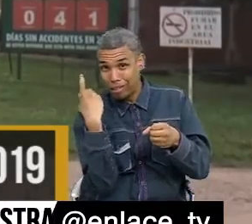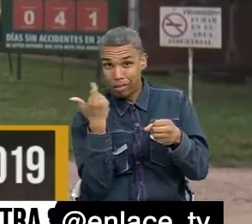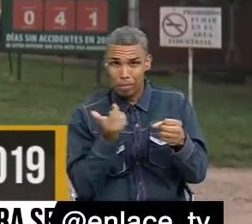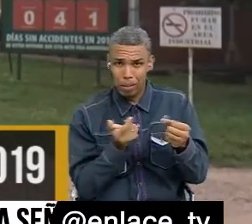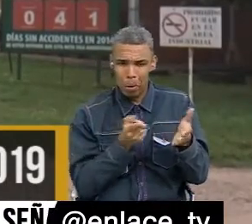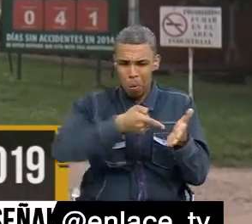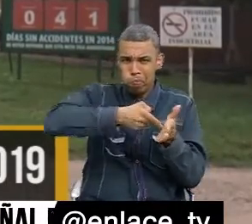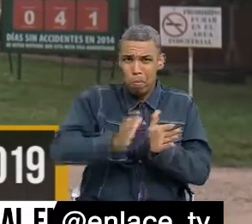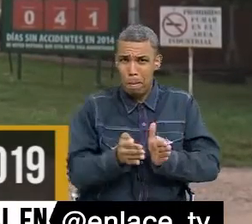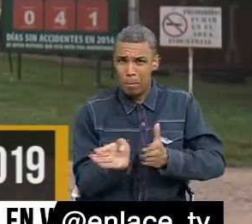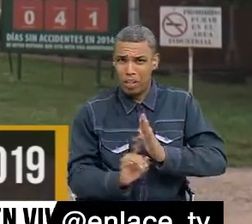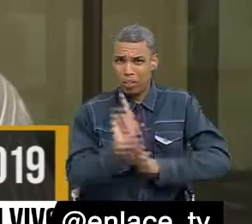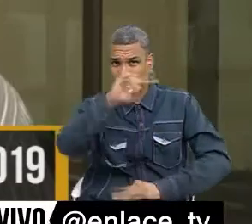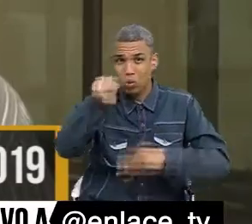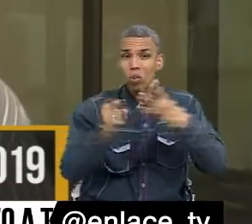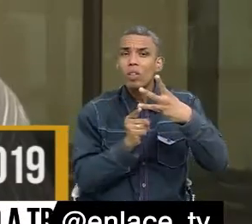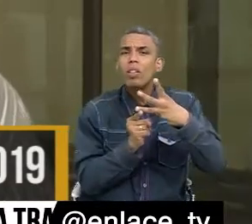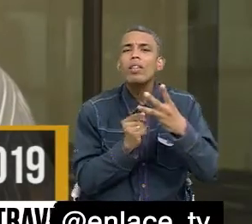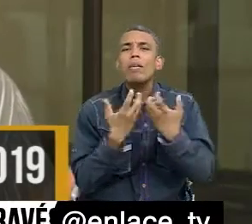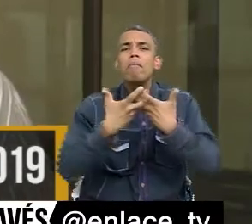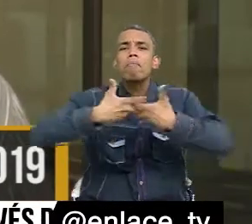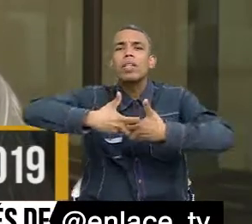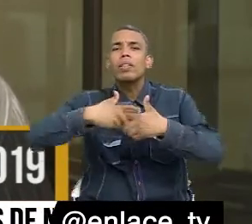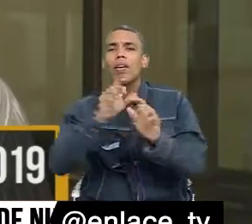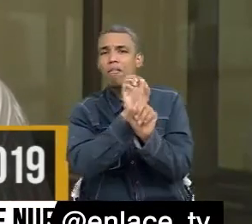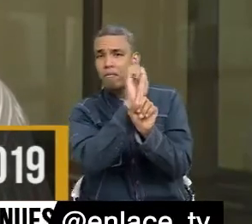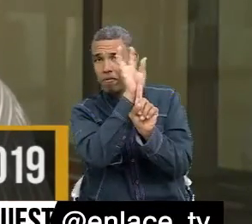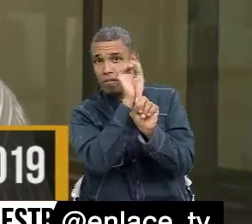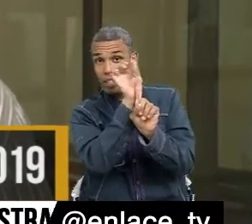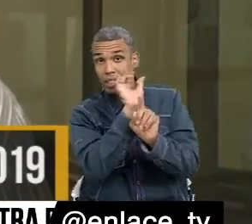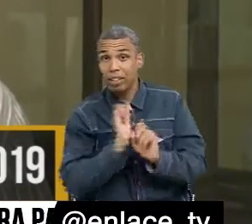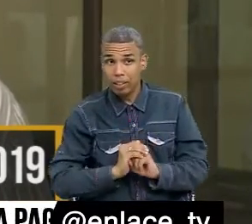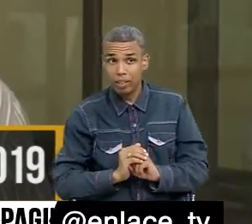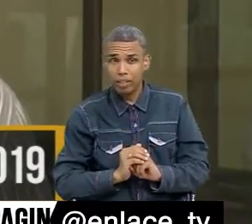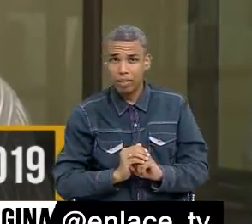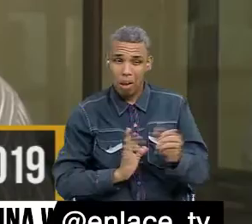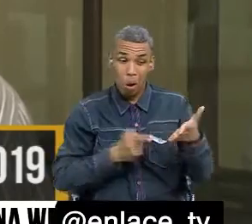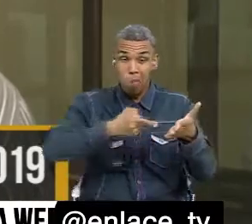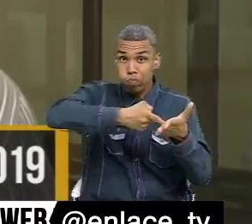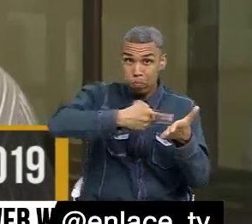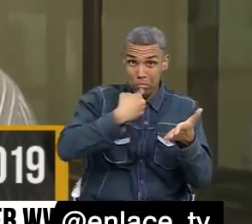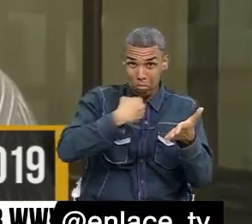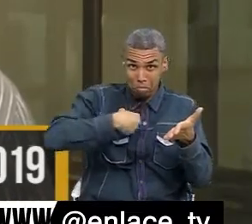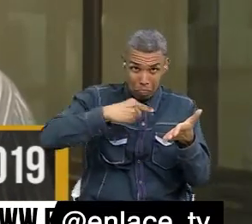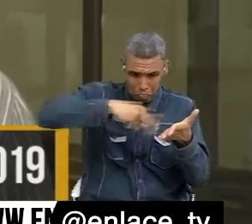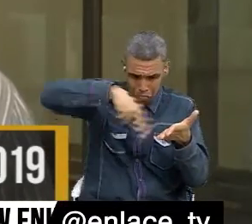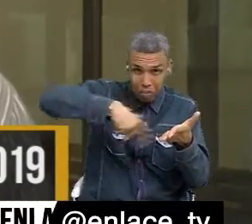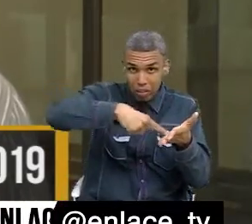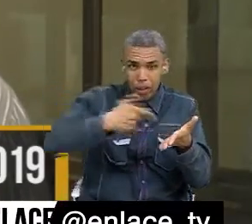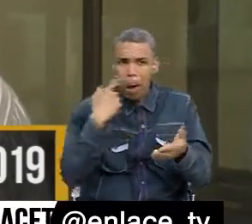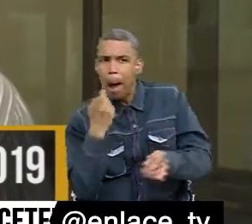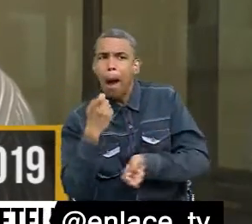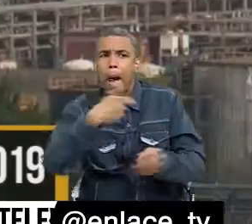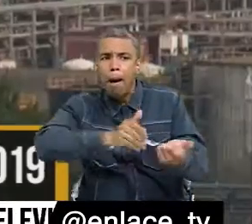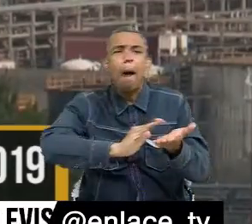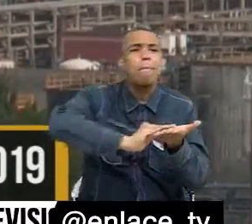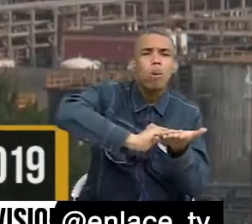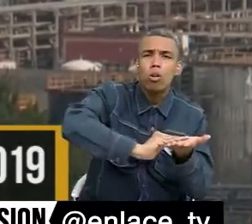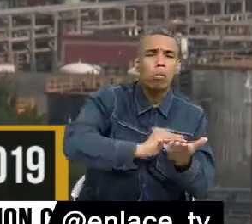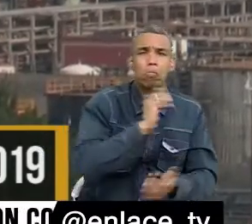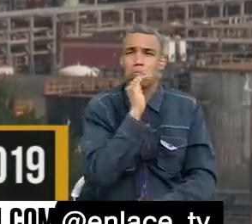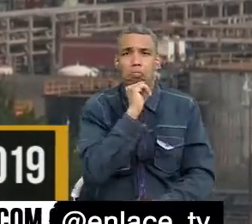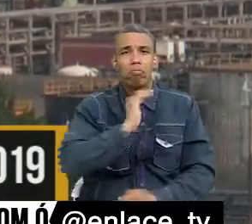de fertilizantes. Para Barranca Bermeja, ¿qué aspiramos? Que tenga el plan de desarrollo que lo pueda cumplir. Por ejemplo, hay que discutir y